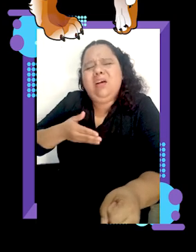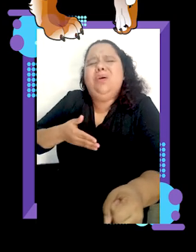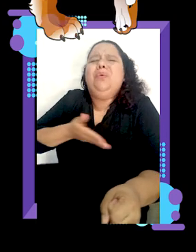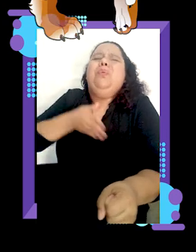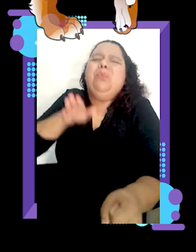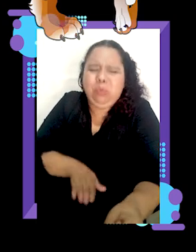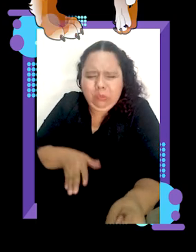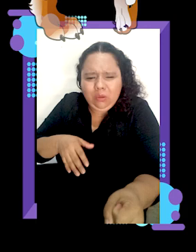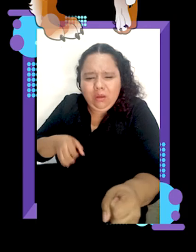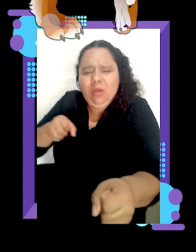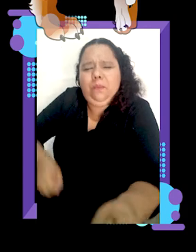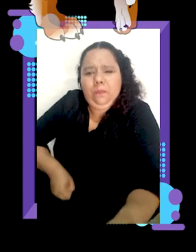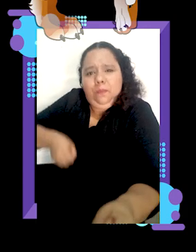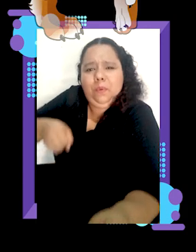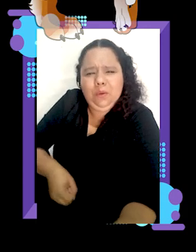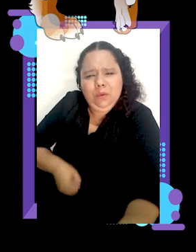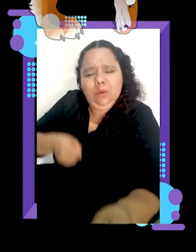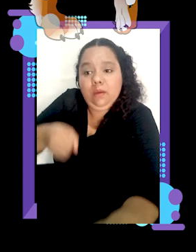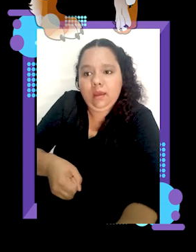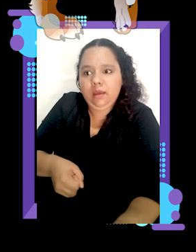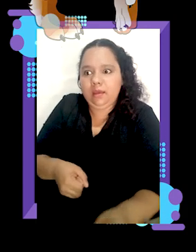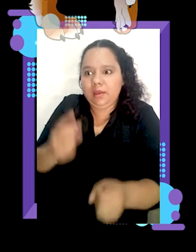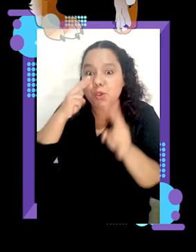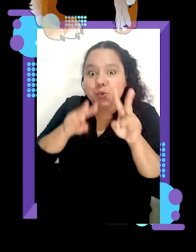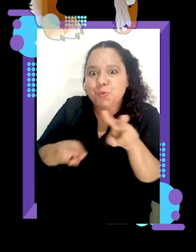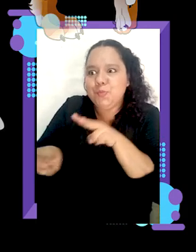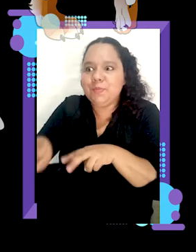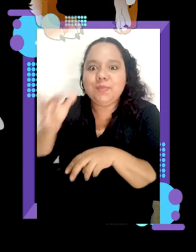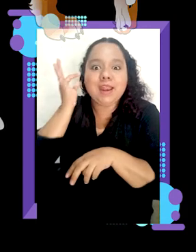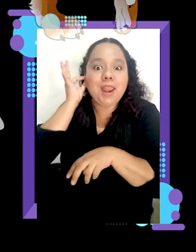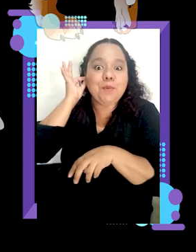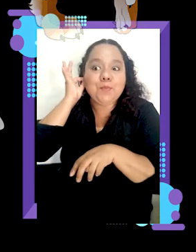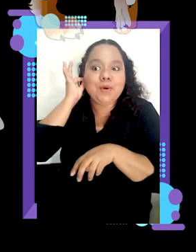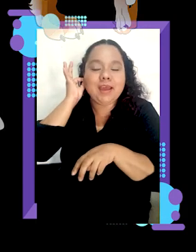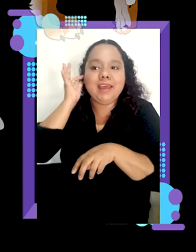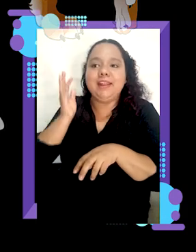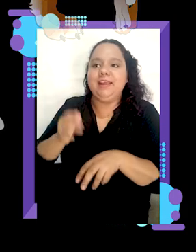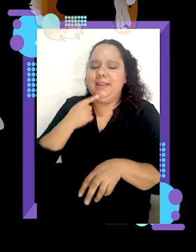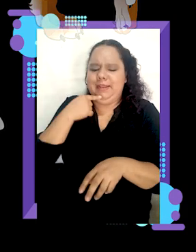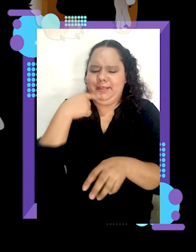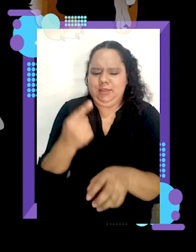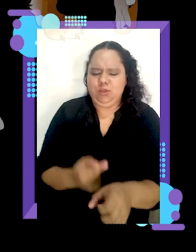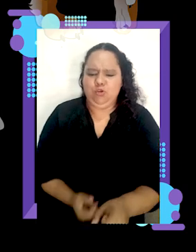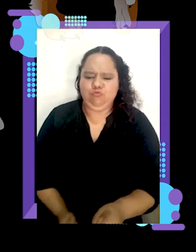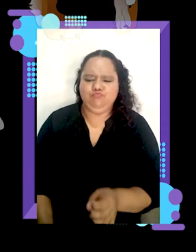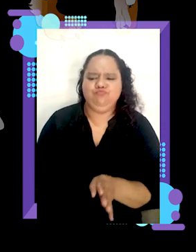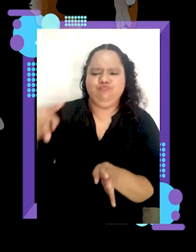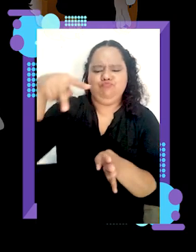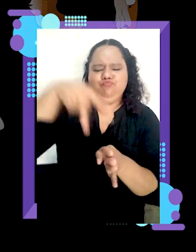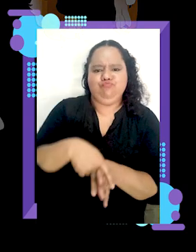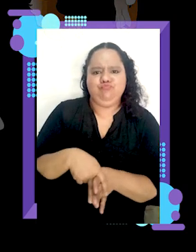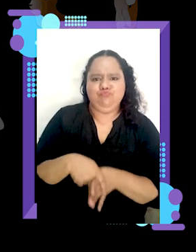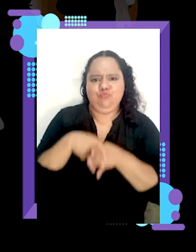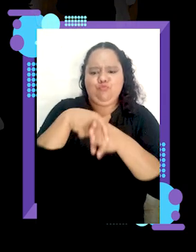llevando cerca de las mujeres que estaban lavando ropa y empezó a gritar tío conejo para que ellas la